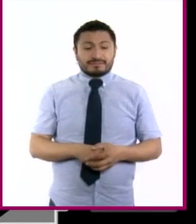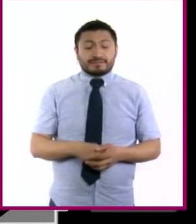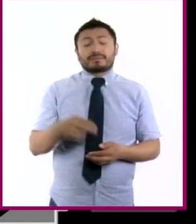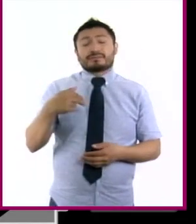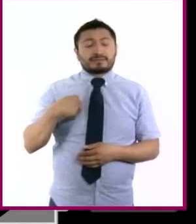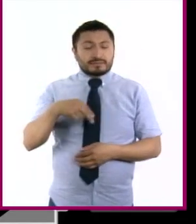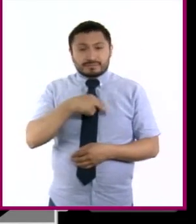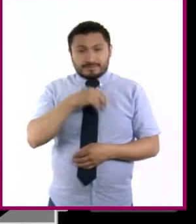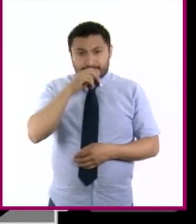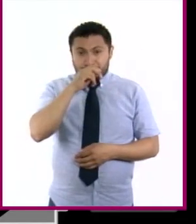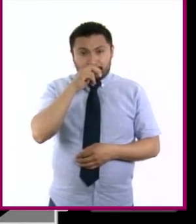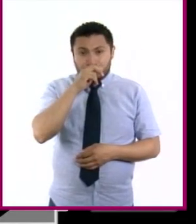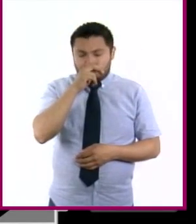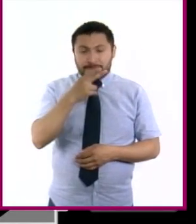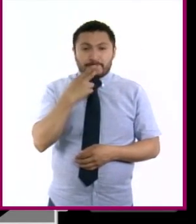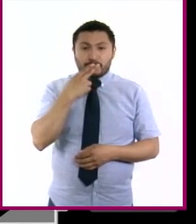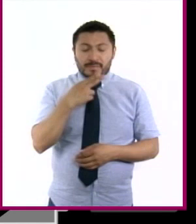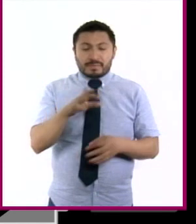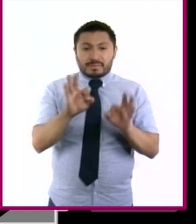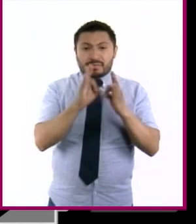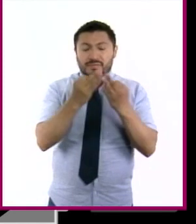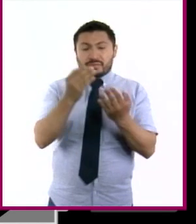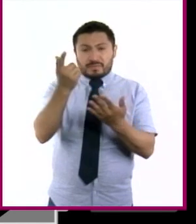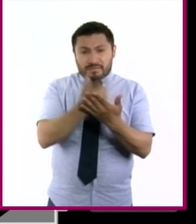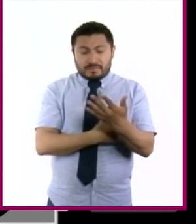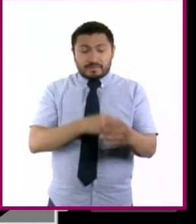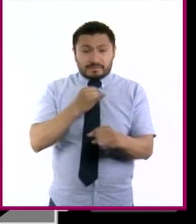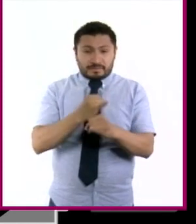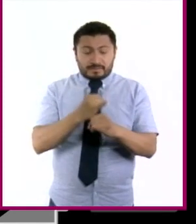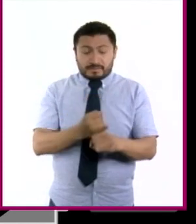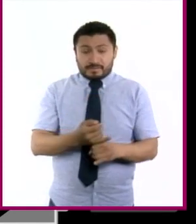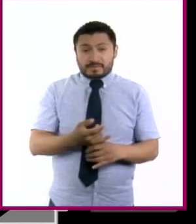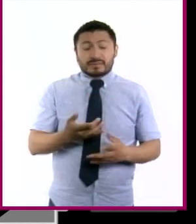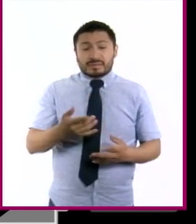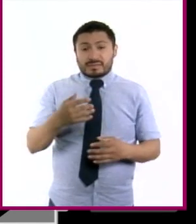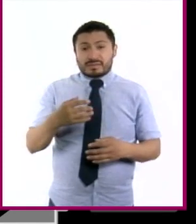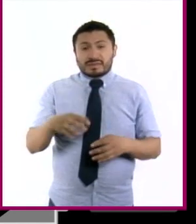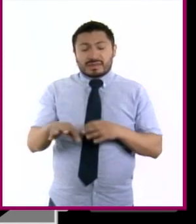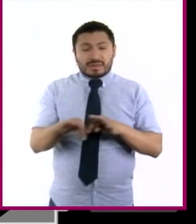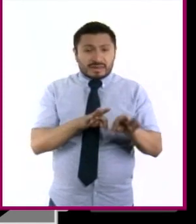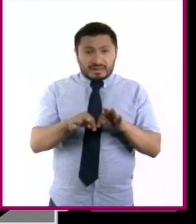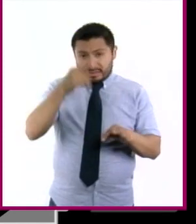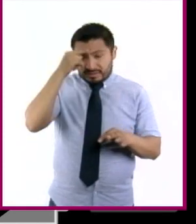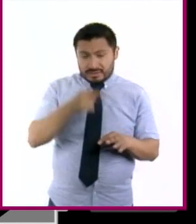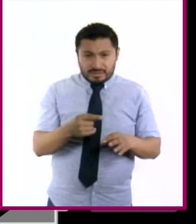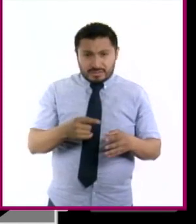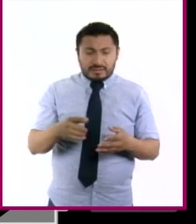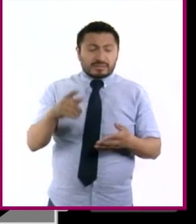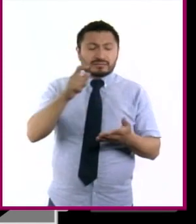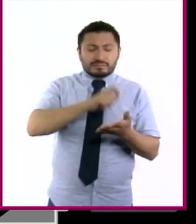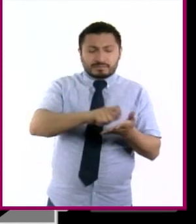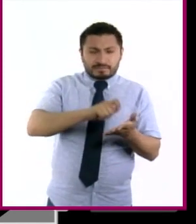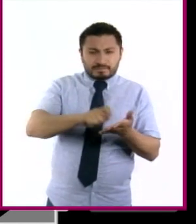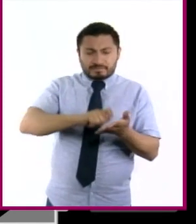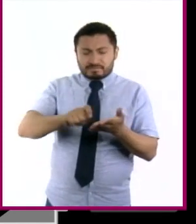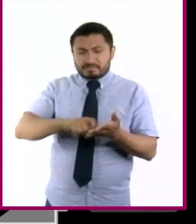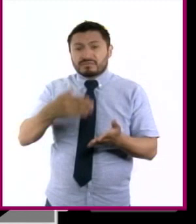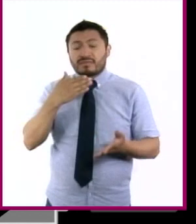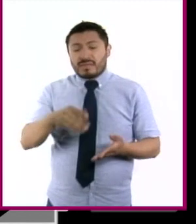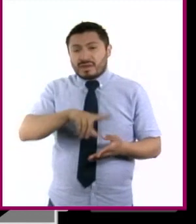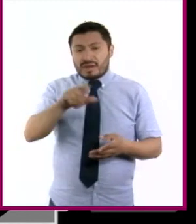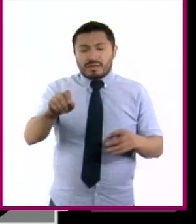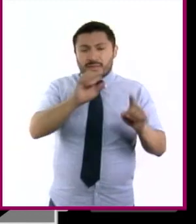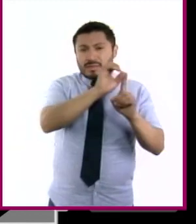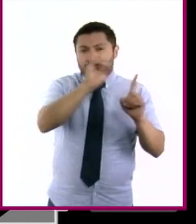nosotros utilizamos los formularios en el trabajo para resolver inquietudes de las marcas y compañías. Al estructurarlos, la